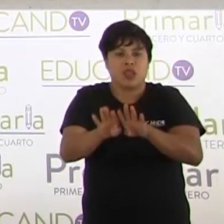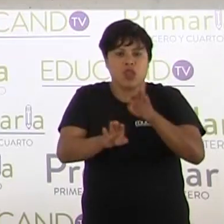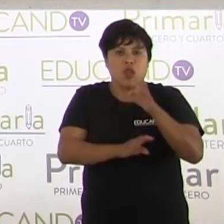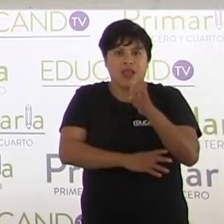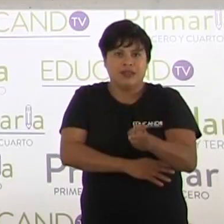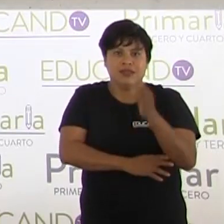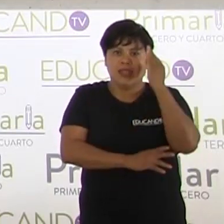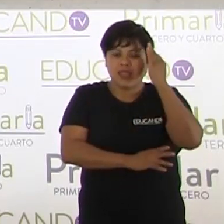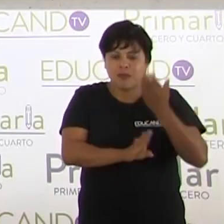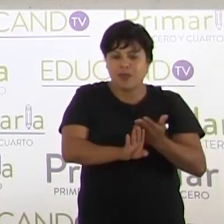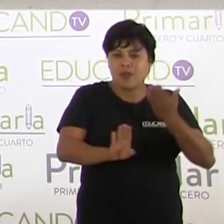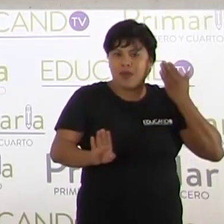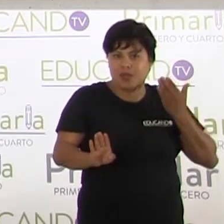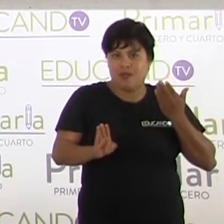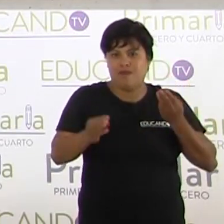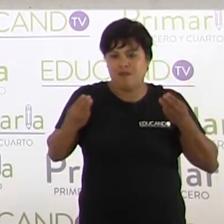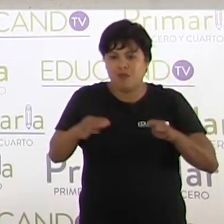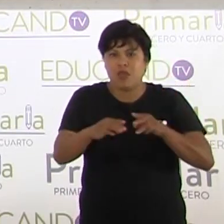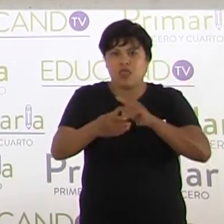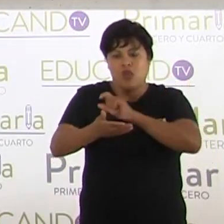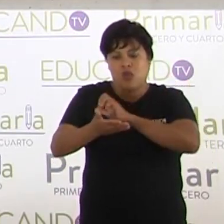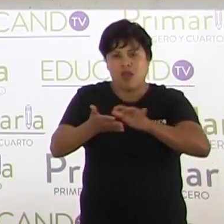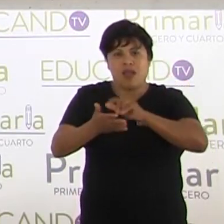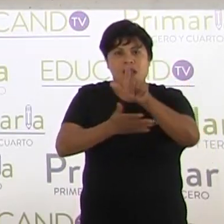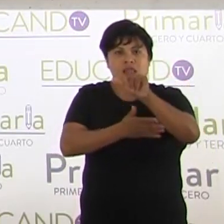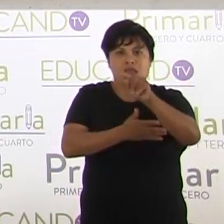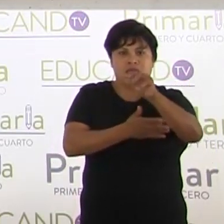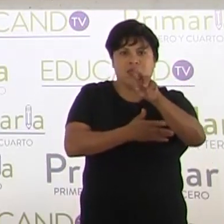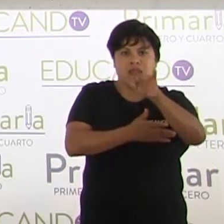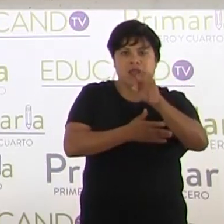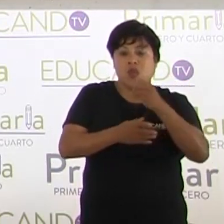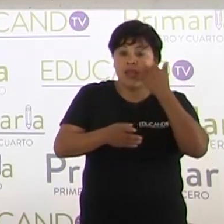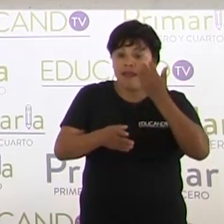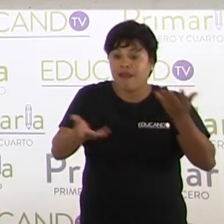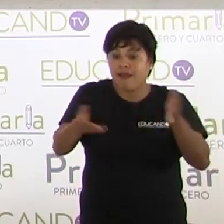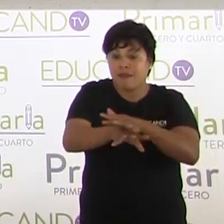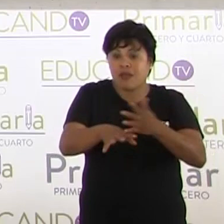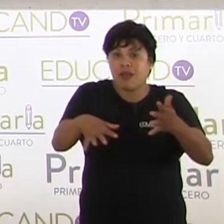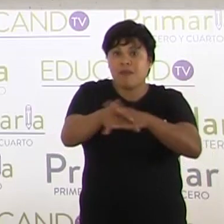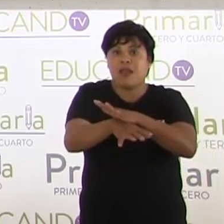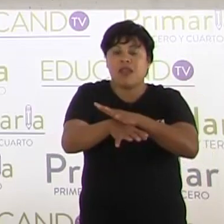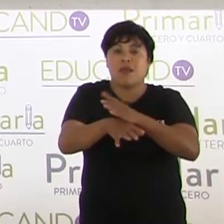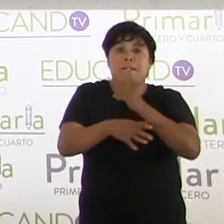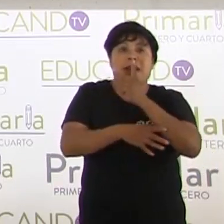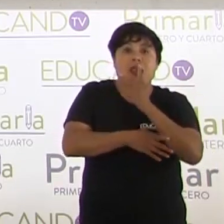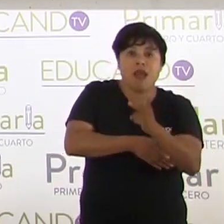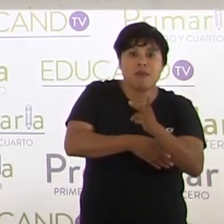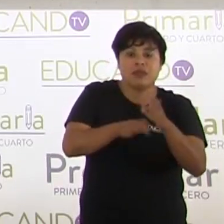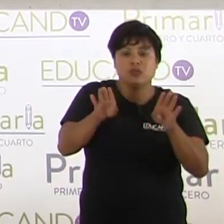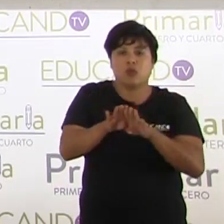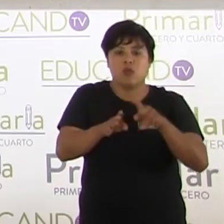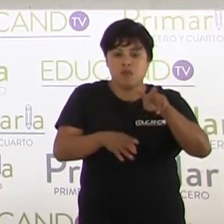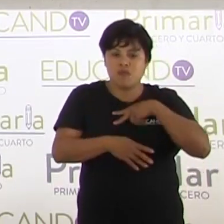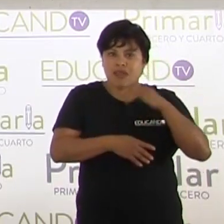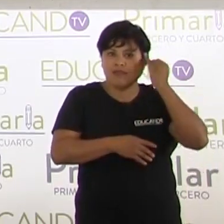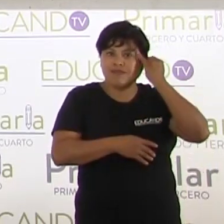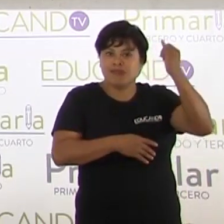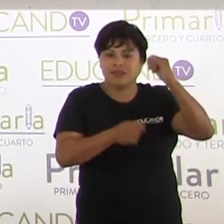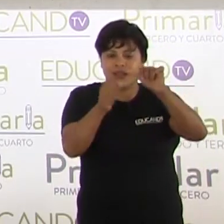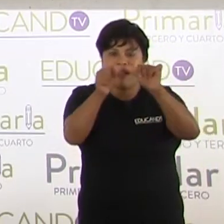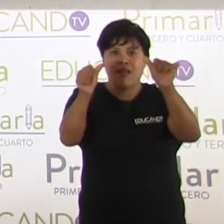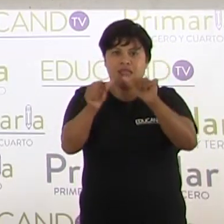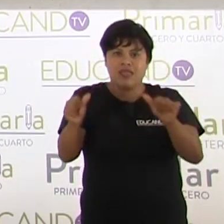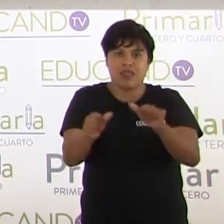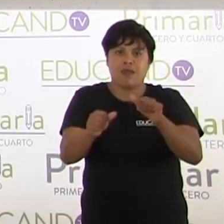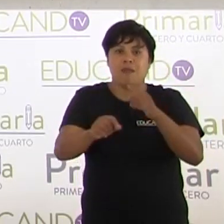ese movimiento literario. Persigue renovar formas y palabras con el ideal arte